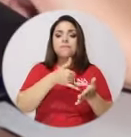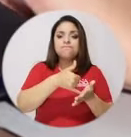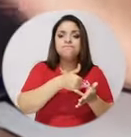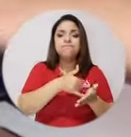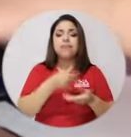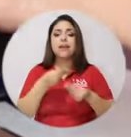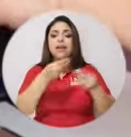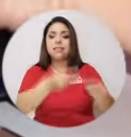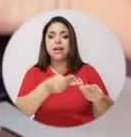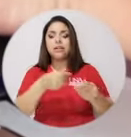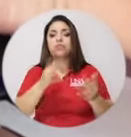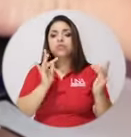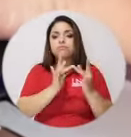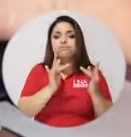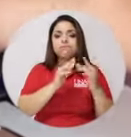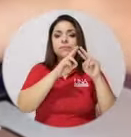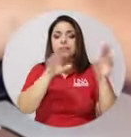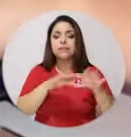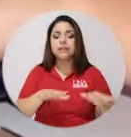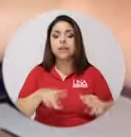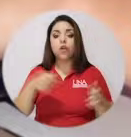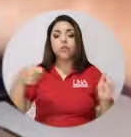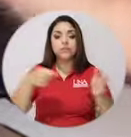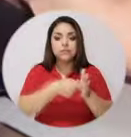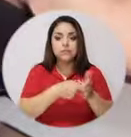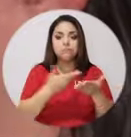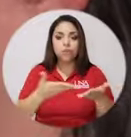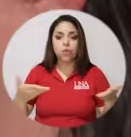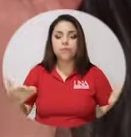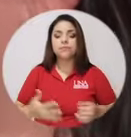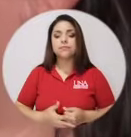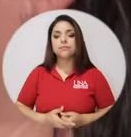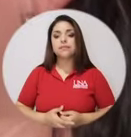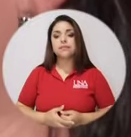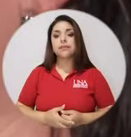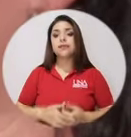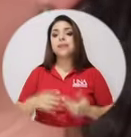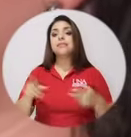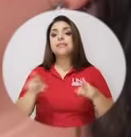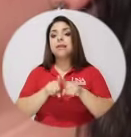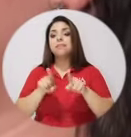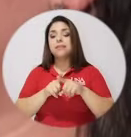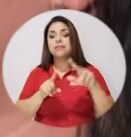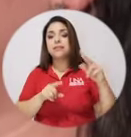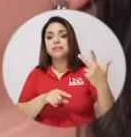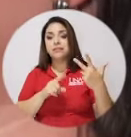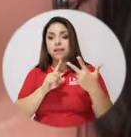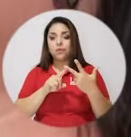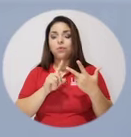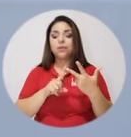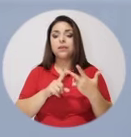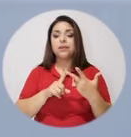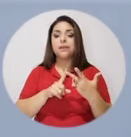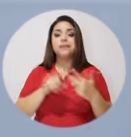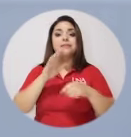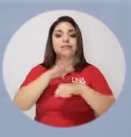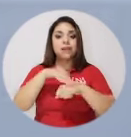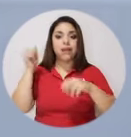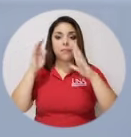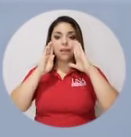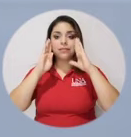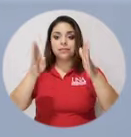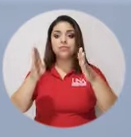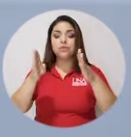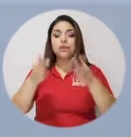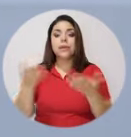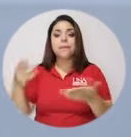con conectividad, con chips. Y en tercer lugar, creo yo que es el que también nos debe llamar mucho la atención, es